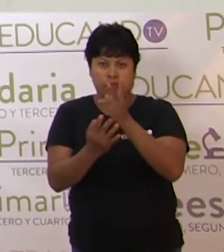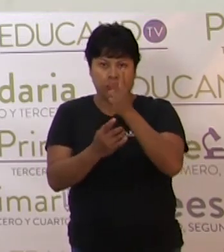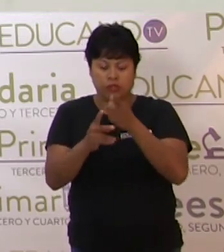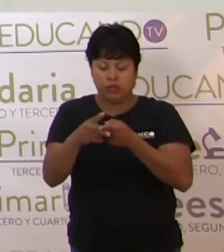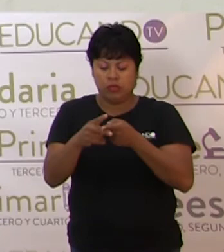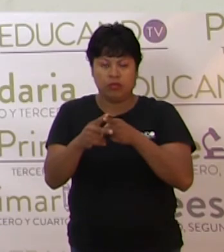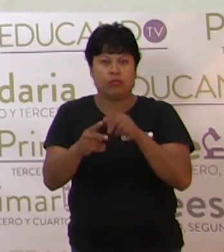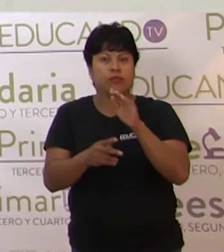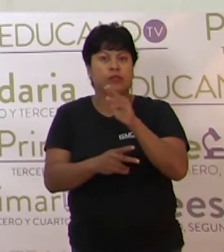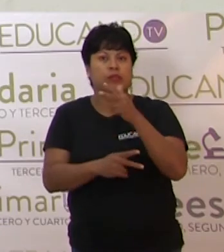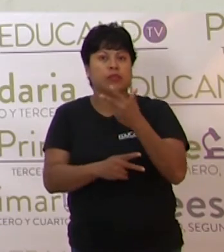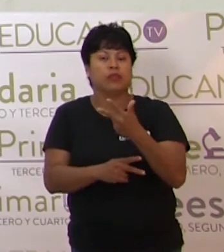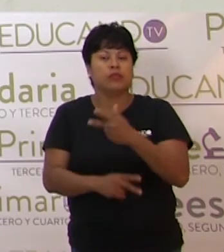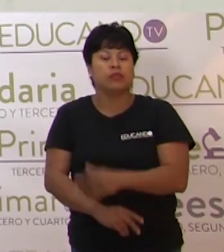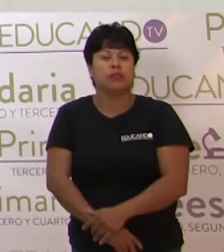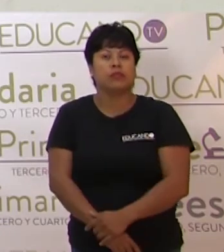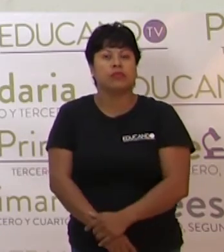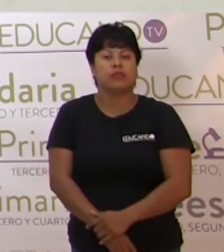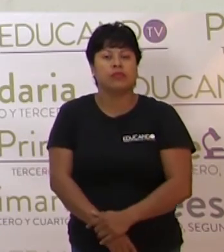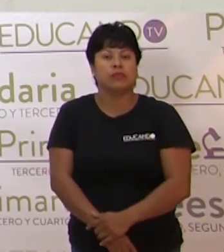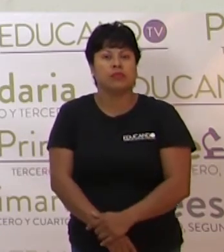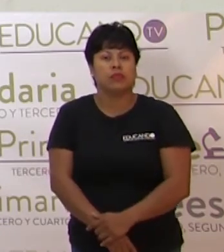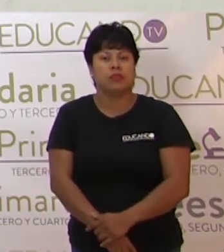98 es